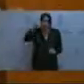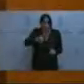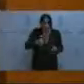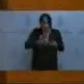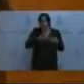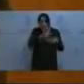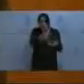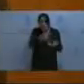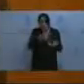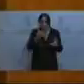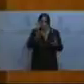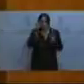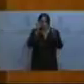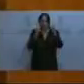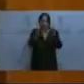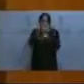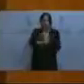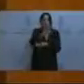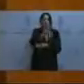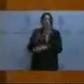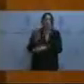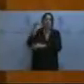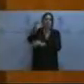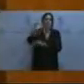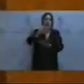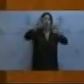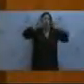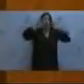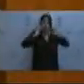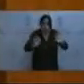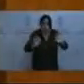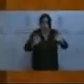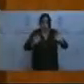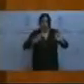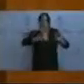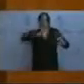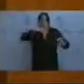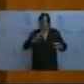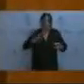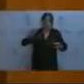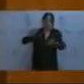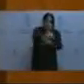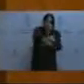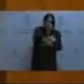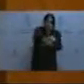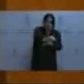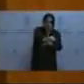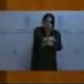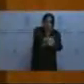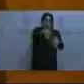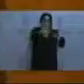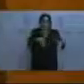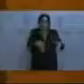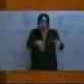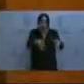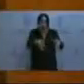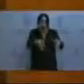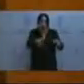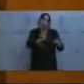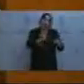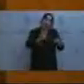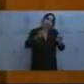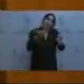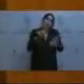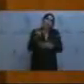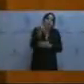a la ganadería en zonas de montaña. Y cuando llega la hora de la verdad, cuando se tienen que mojar, resulta que, o cuando más deberían